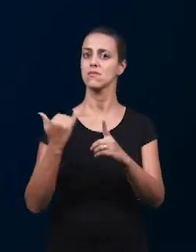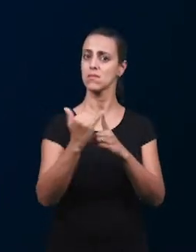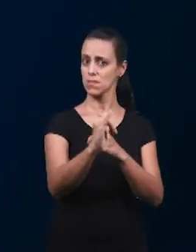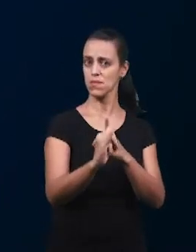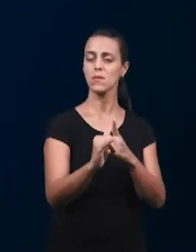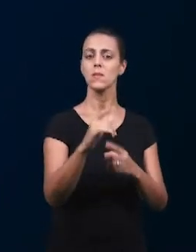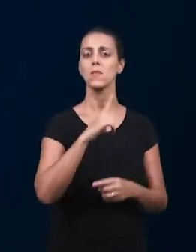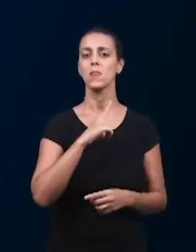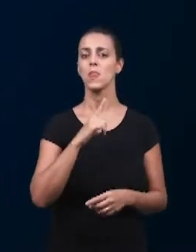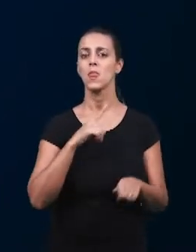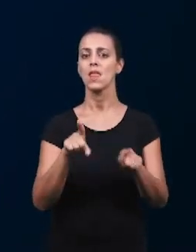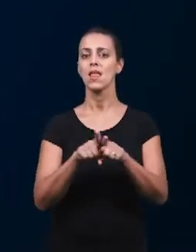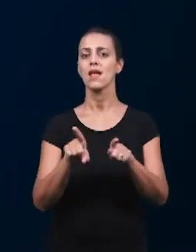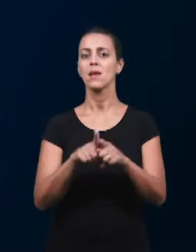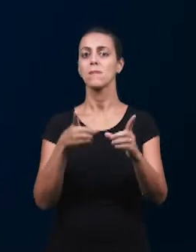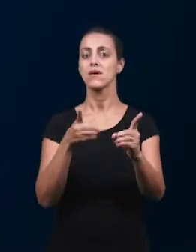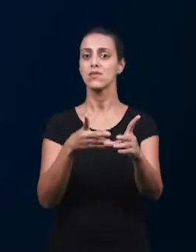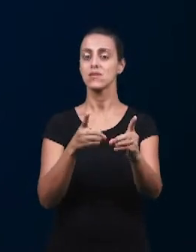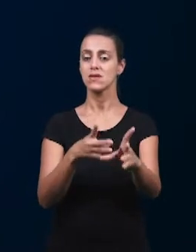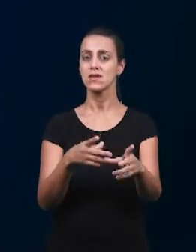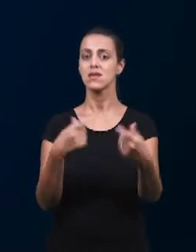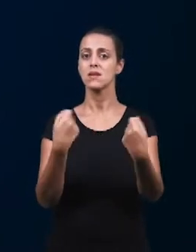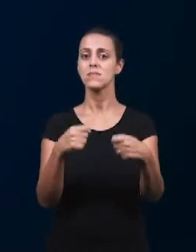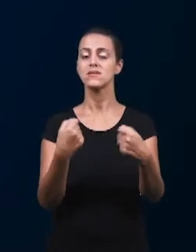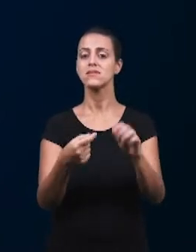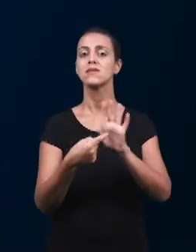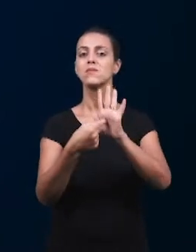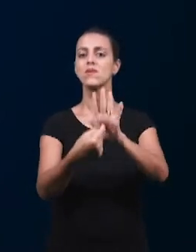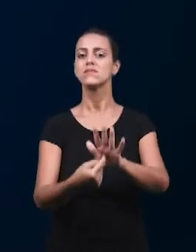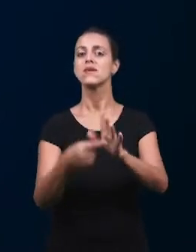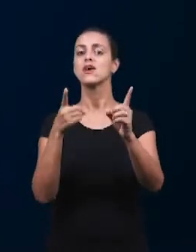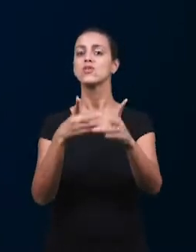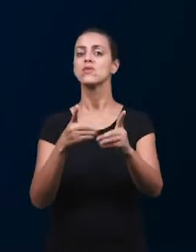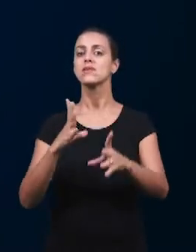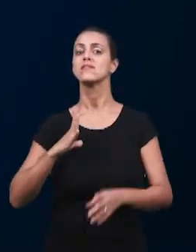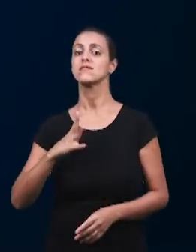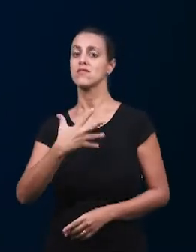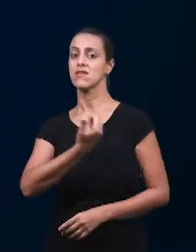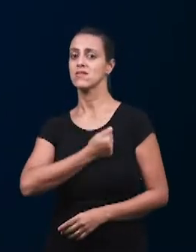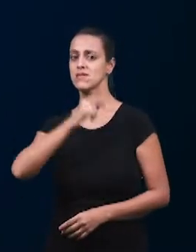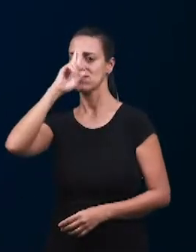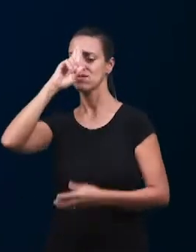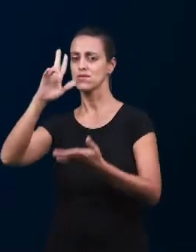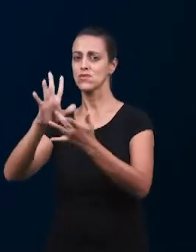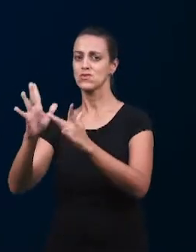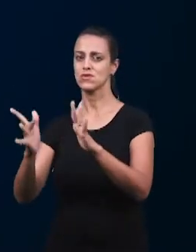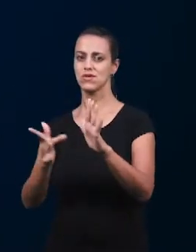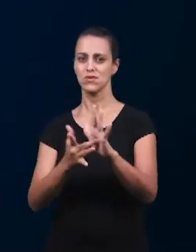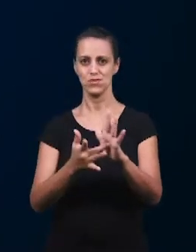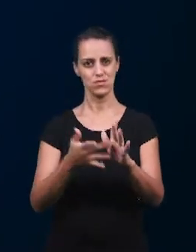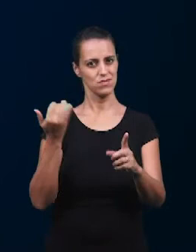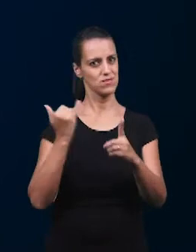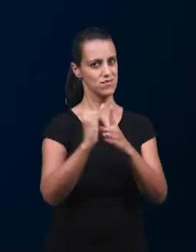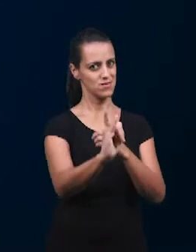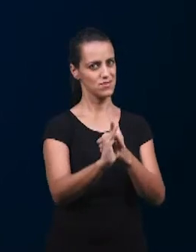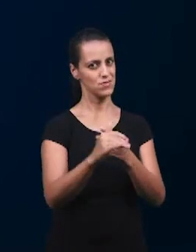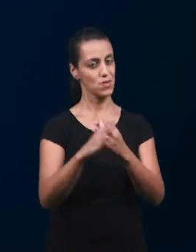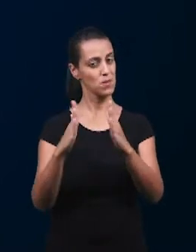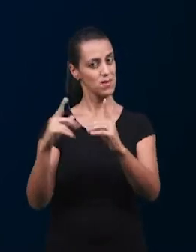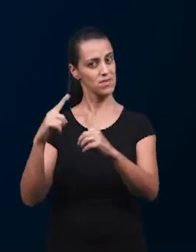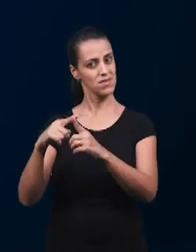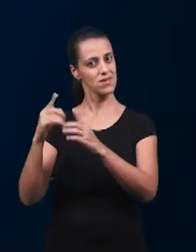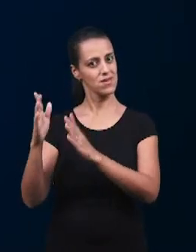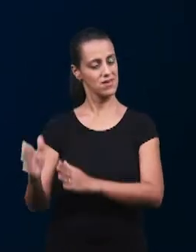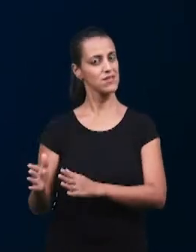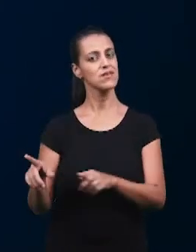la práctica de la doctrina, destaque la doctrina de la salvación, profetizada por el Señor Jesús para la